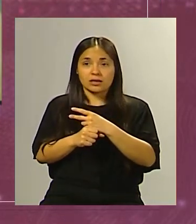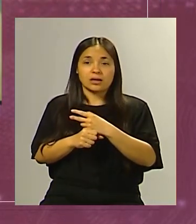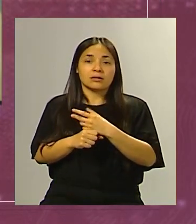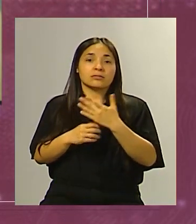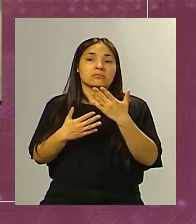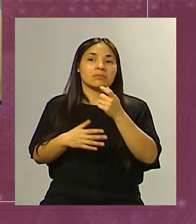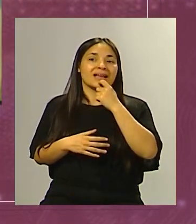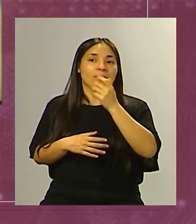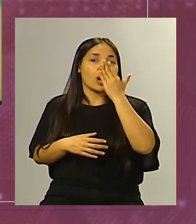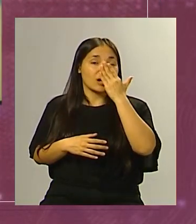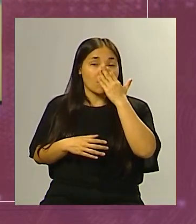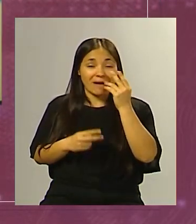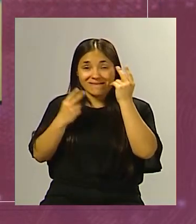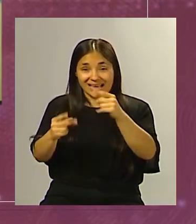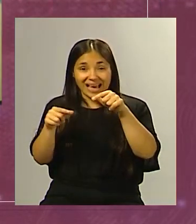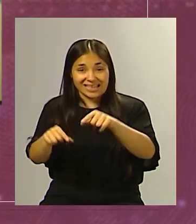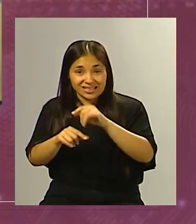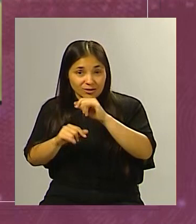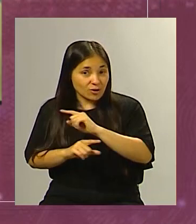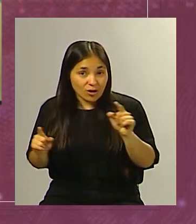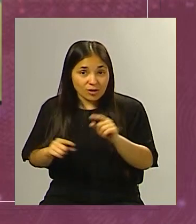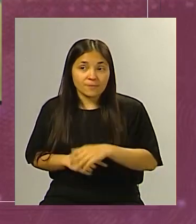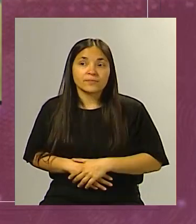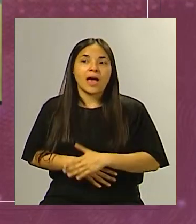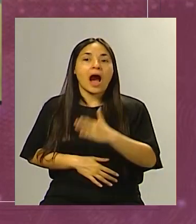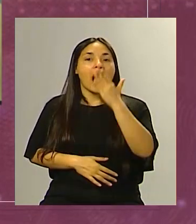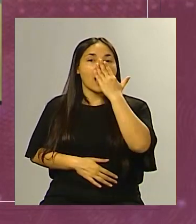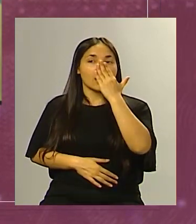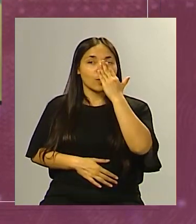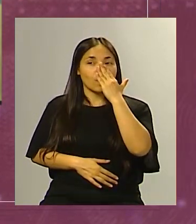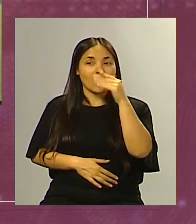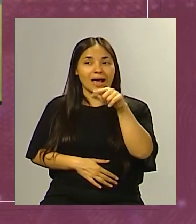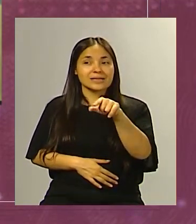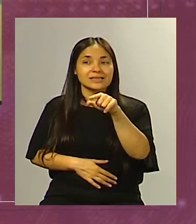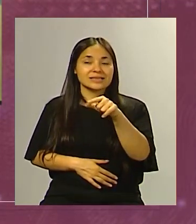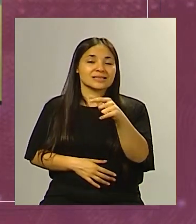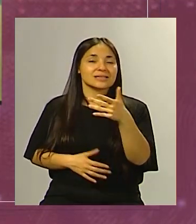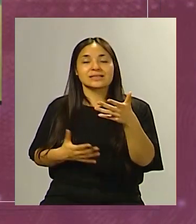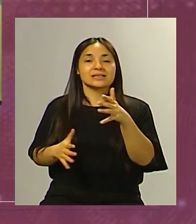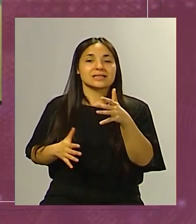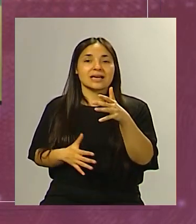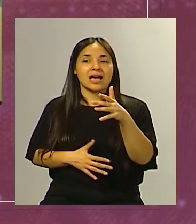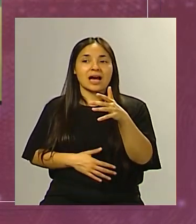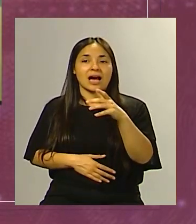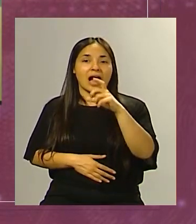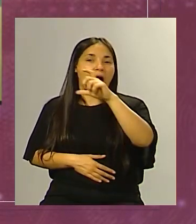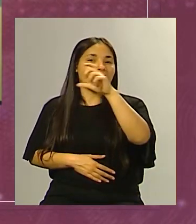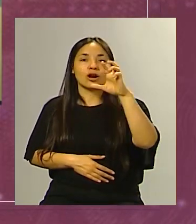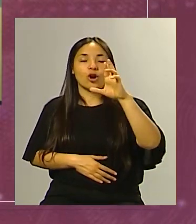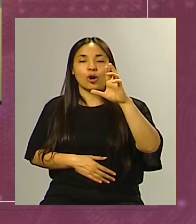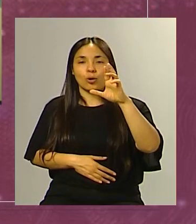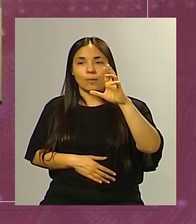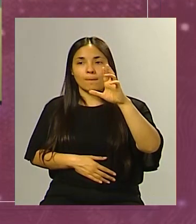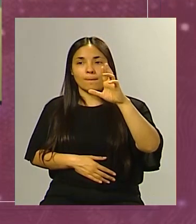ofrece Carlos Paz? Mira, Carlos Paz es a nivel país el